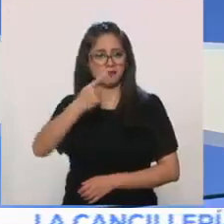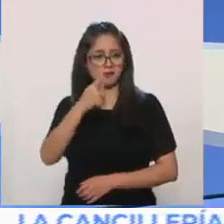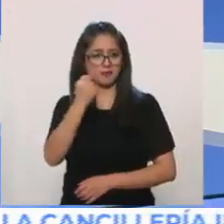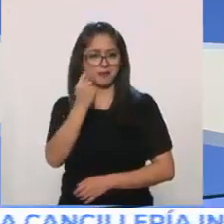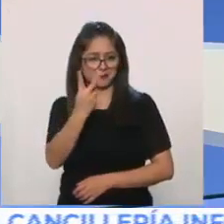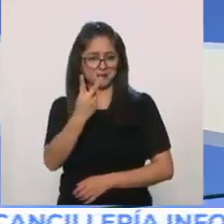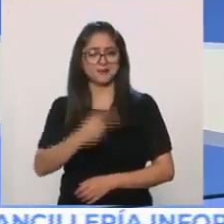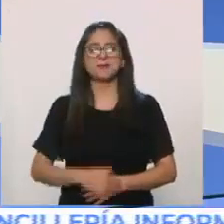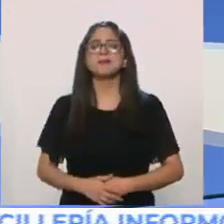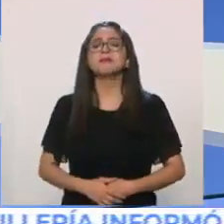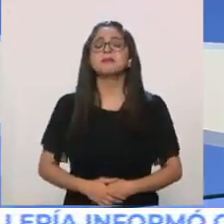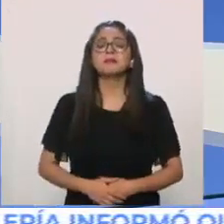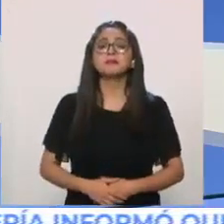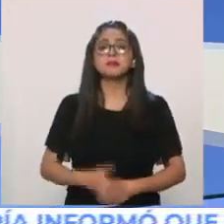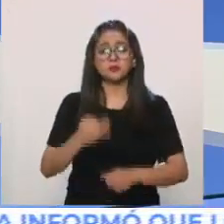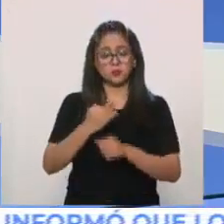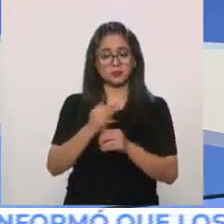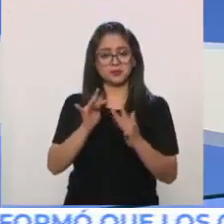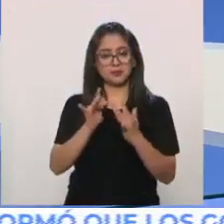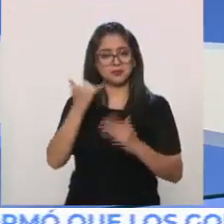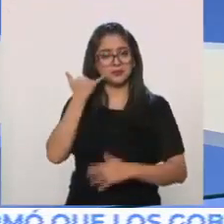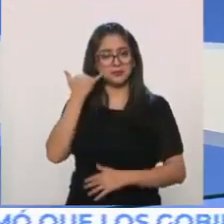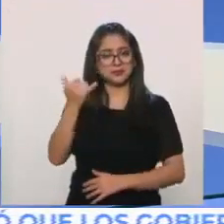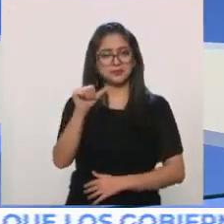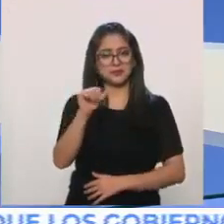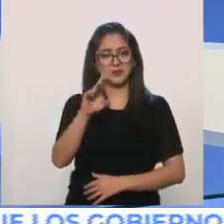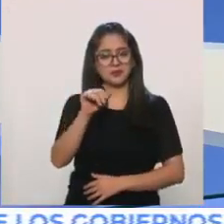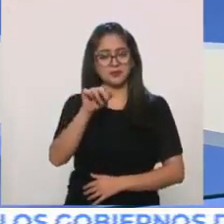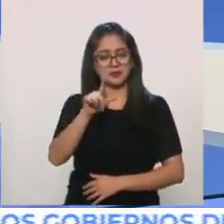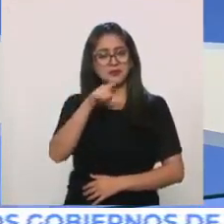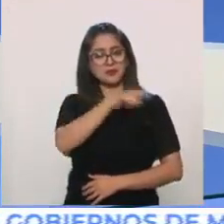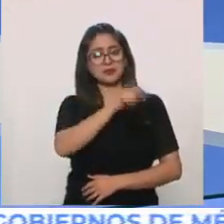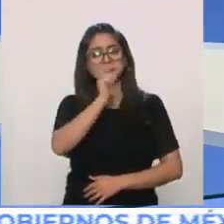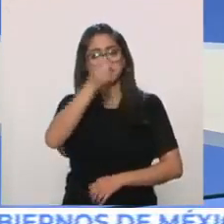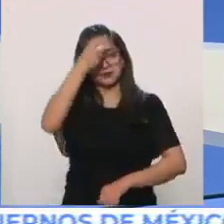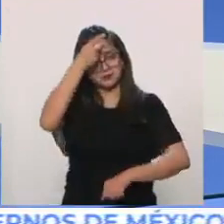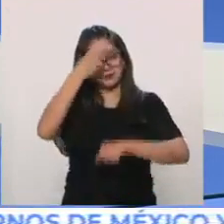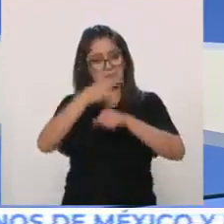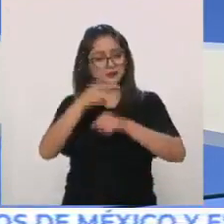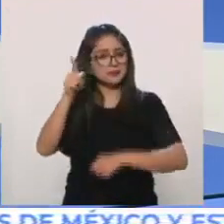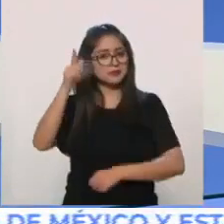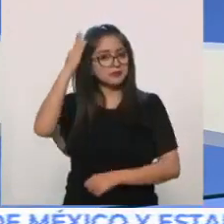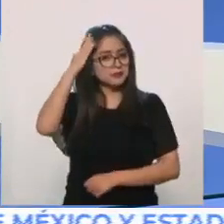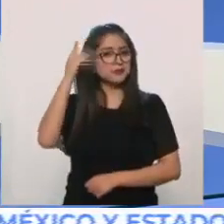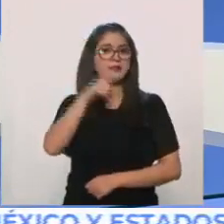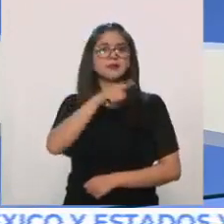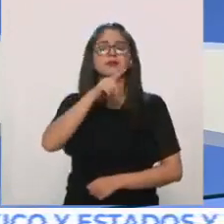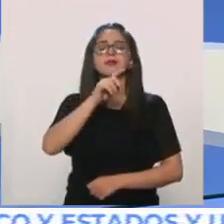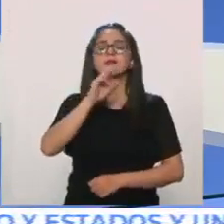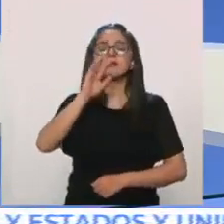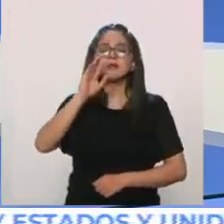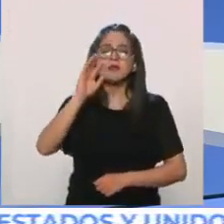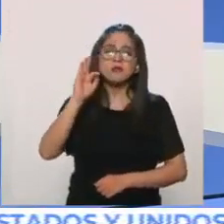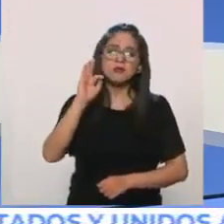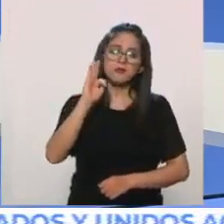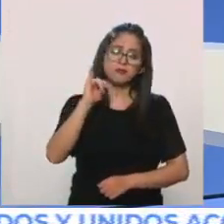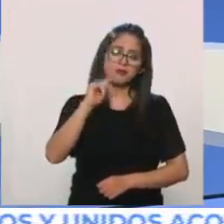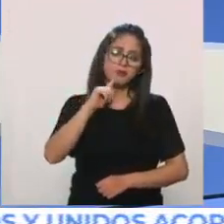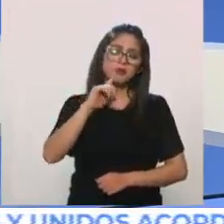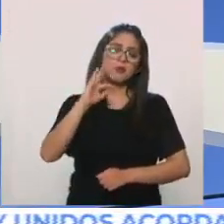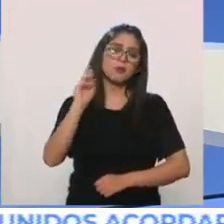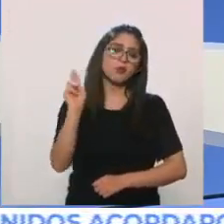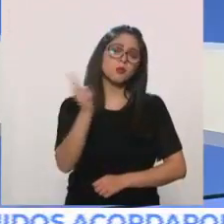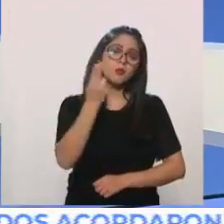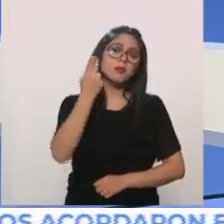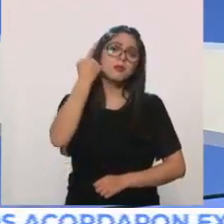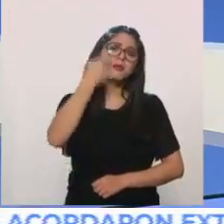Bueno, le decía, conversaríamos con Abril Alzaga, ella es directora ejecutiva del FICUNAM, para hablarnos sobre las películas que se estarán proyectando a